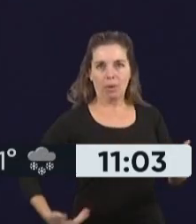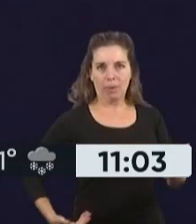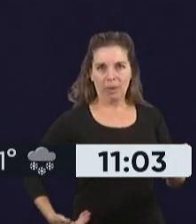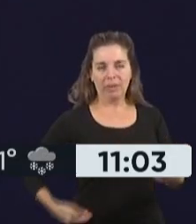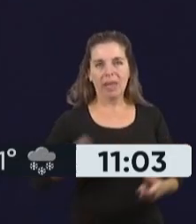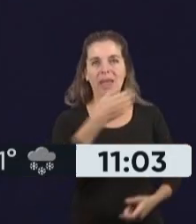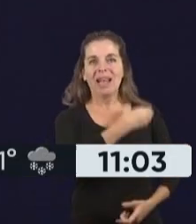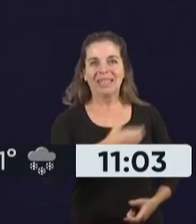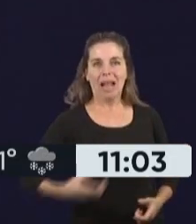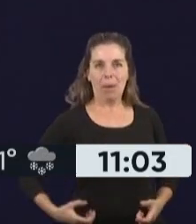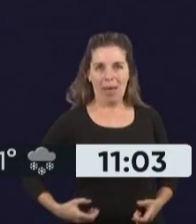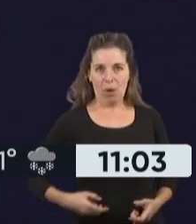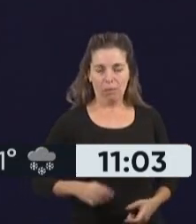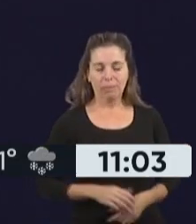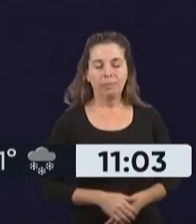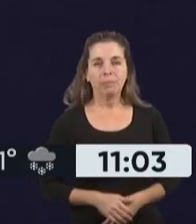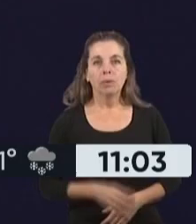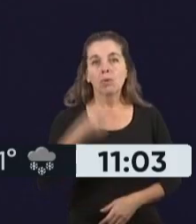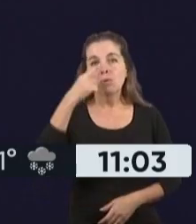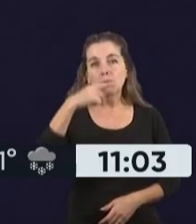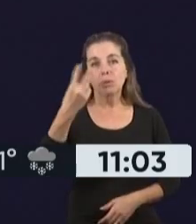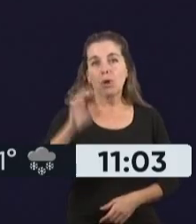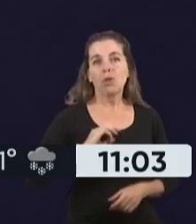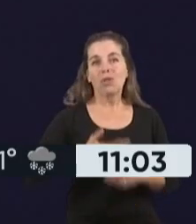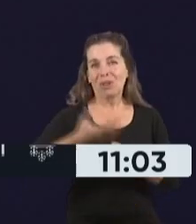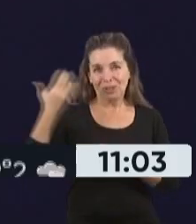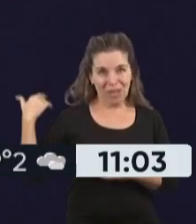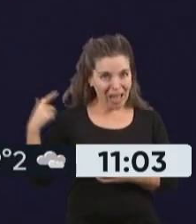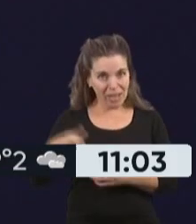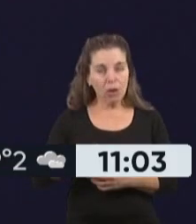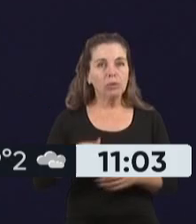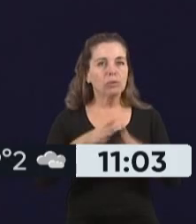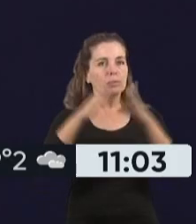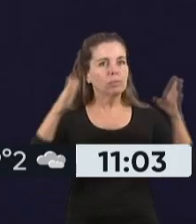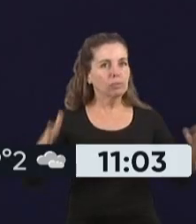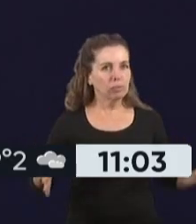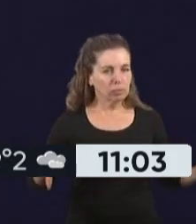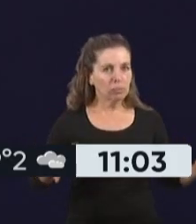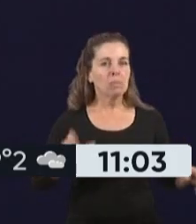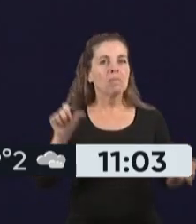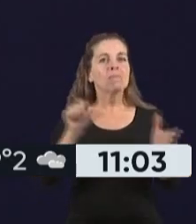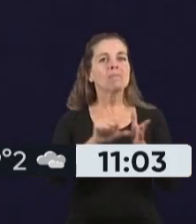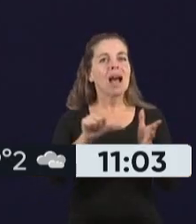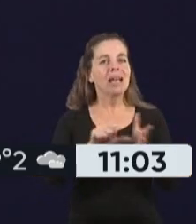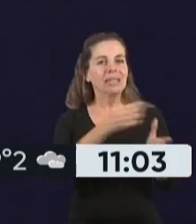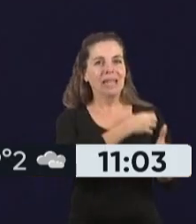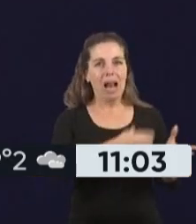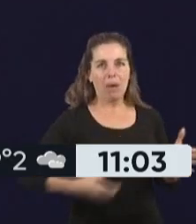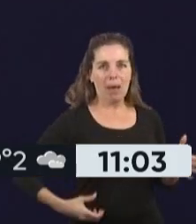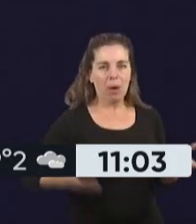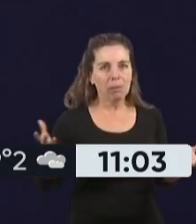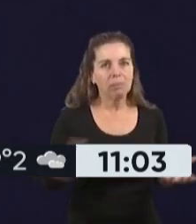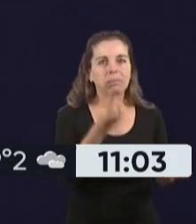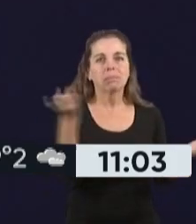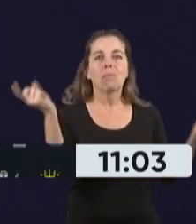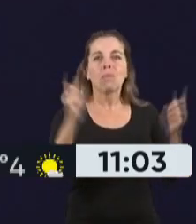salvadoreño. En los últimos 2 años, a partir del régimen de excepción, el país centroamericano recuperó el 80% de su